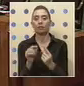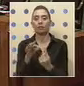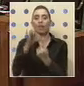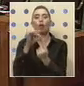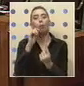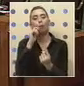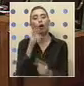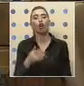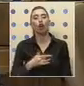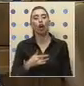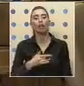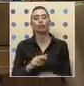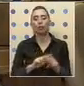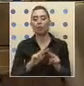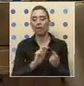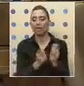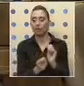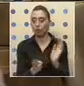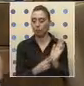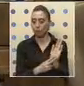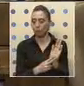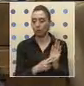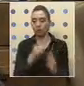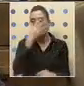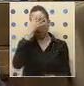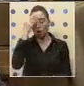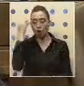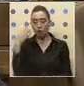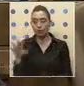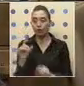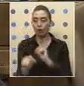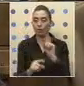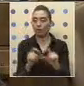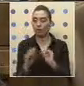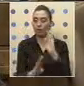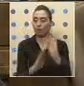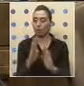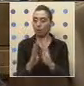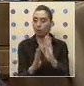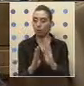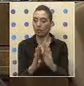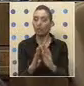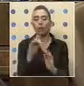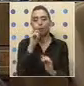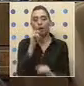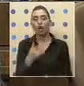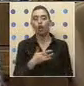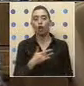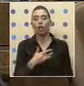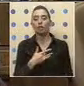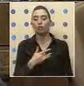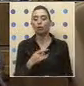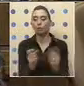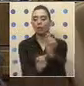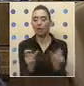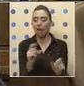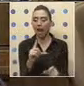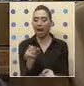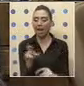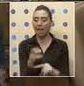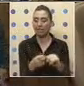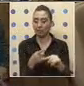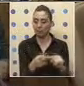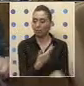reforma tributaria y con ello haya olvidado defender y proteger el corazón de la clase media.